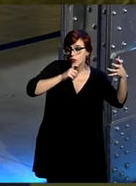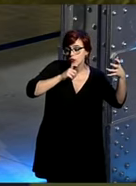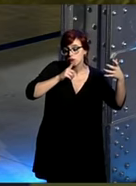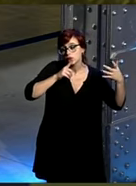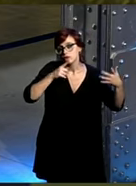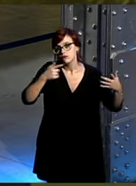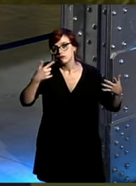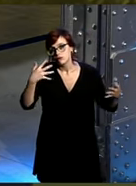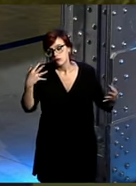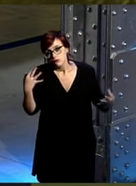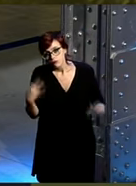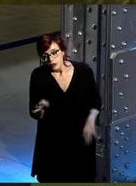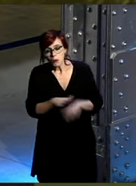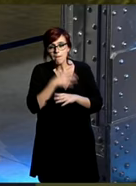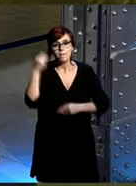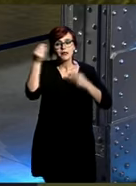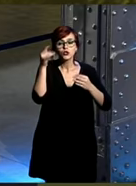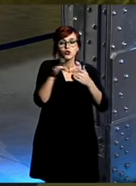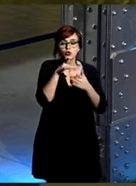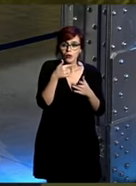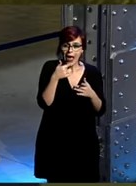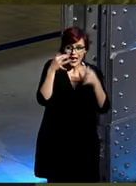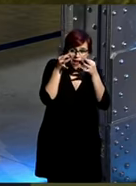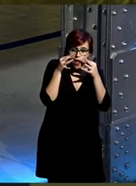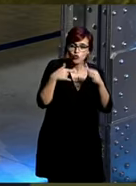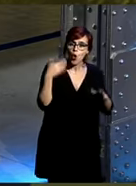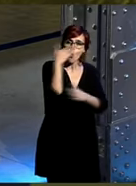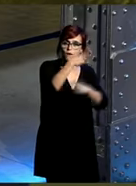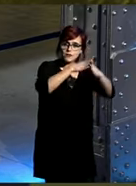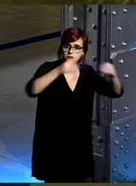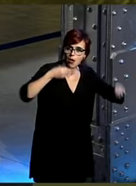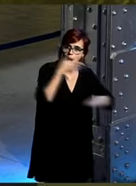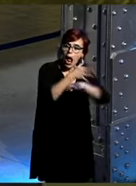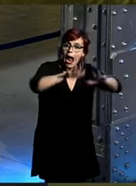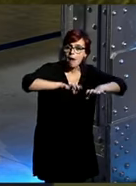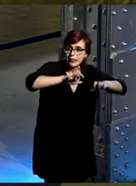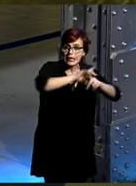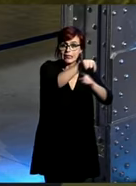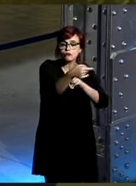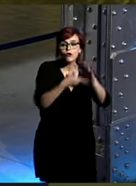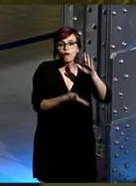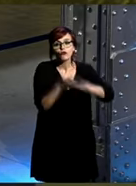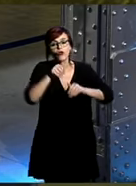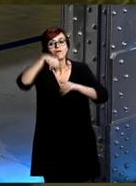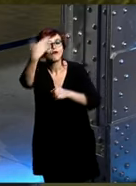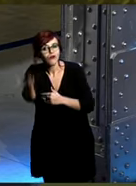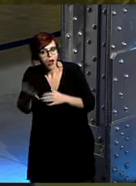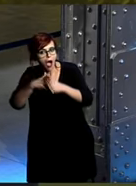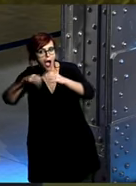buena medida voy a la universidad a prepararme para continuar aprendiendo el resto de mi vida. Si cualquiera de nosotros